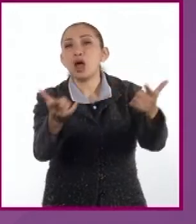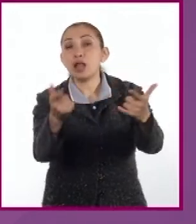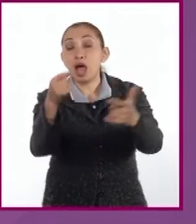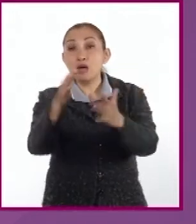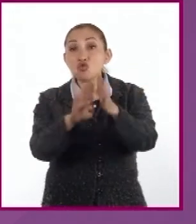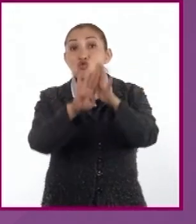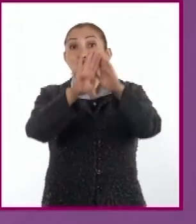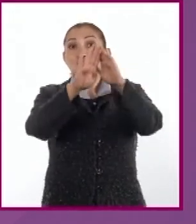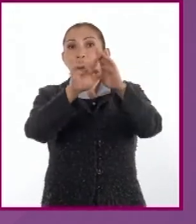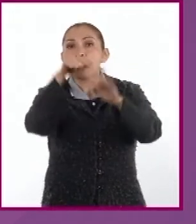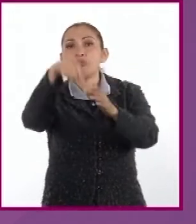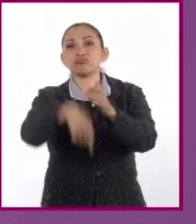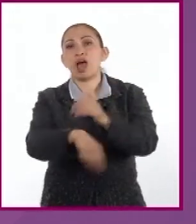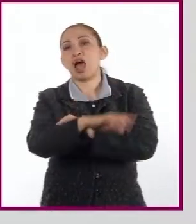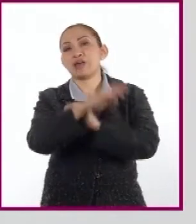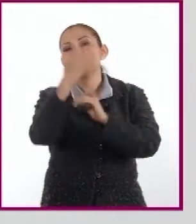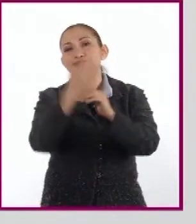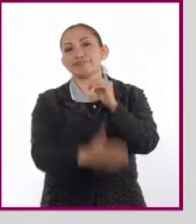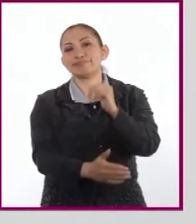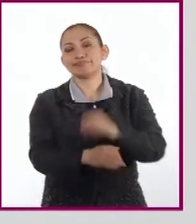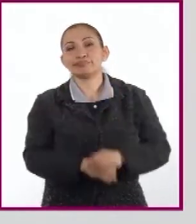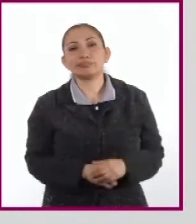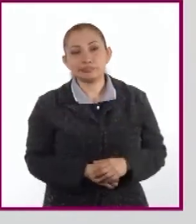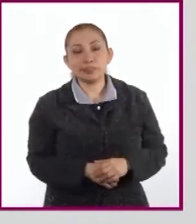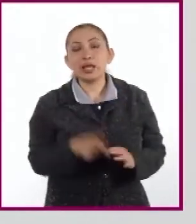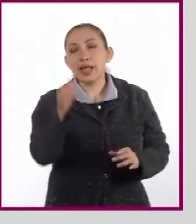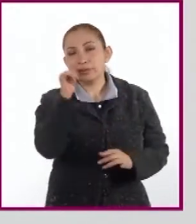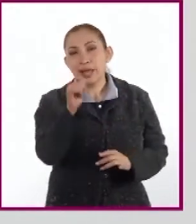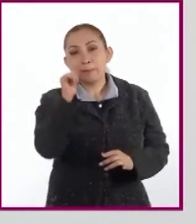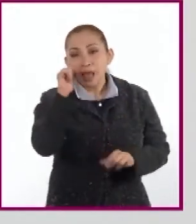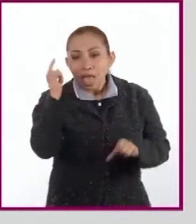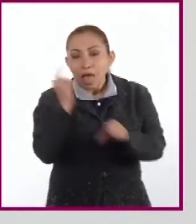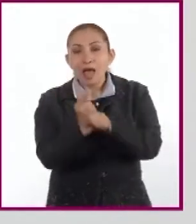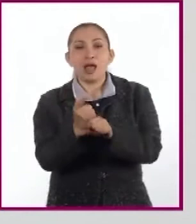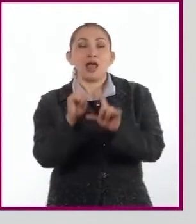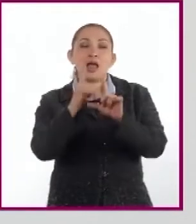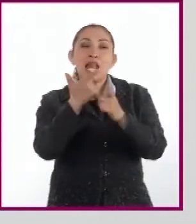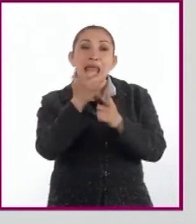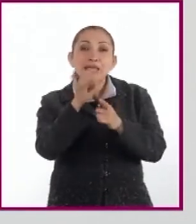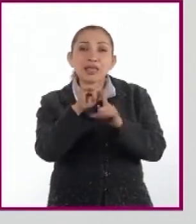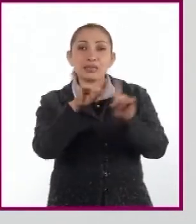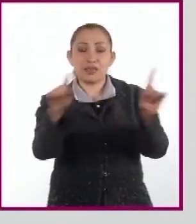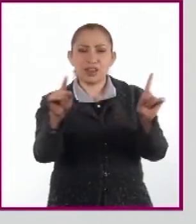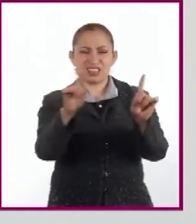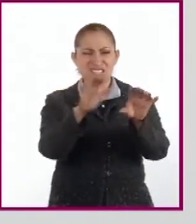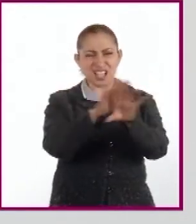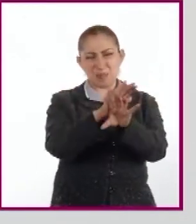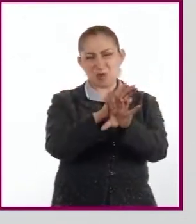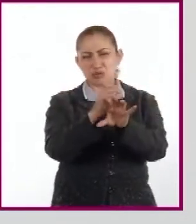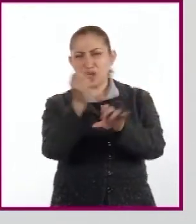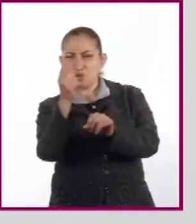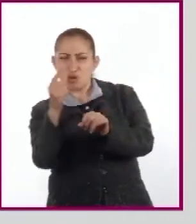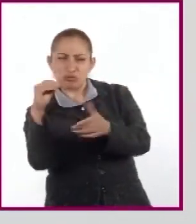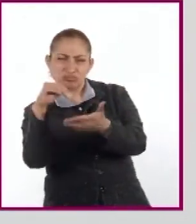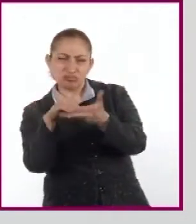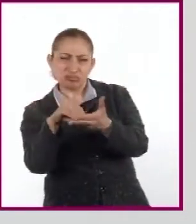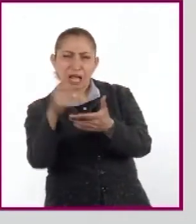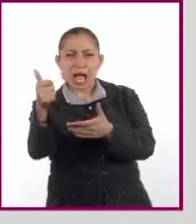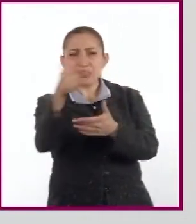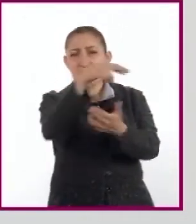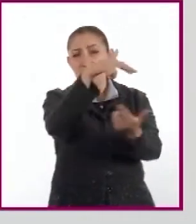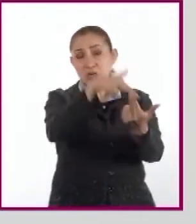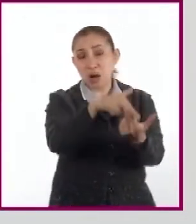clímax y un desenlace, y que es común encontrar leyendas con variaciones o adaptaciones propias de cada